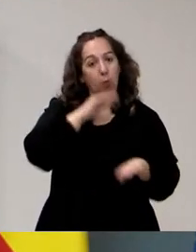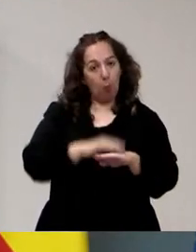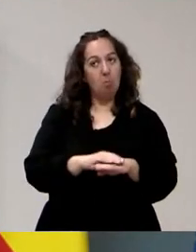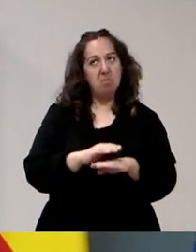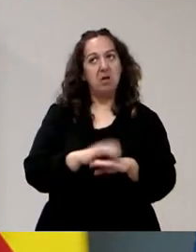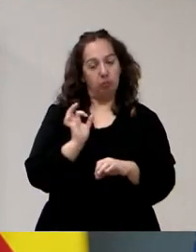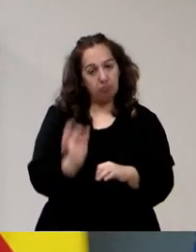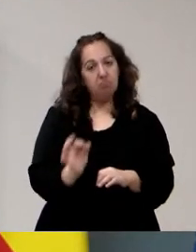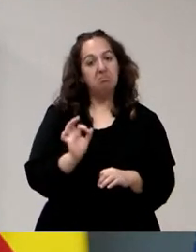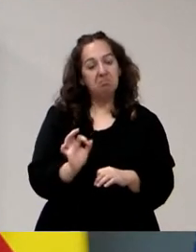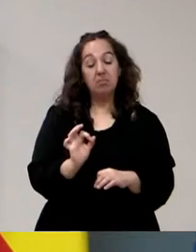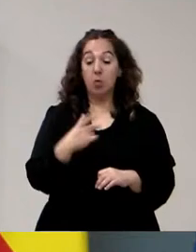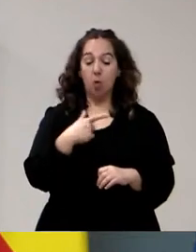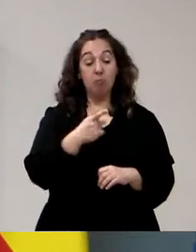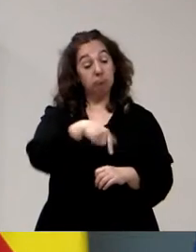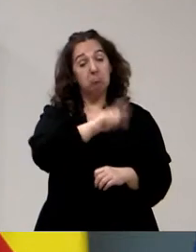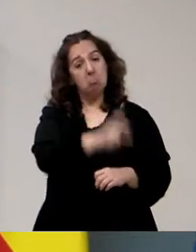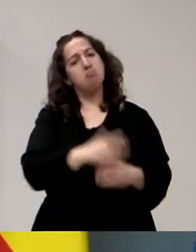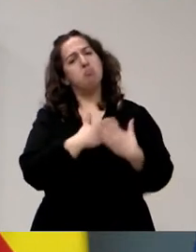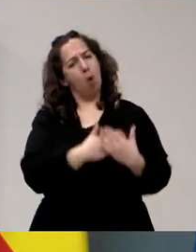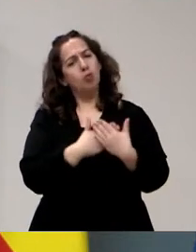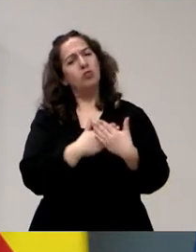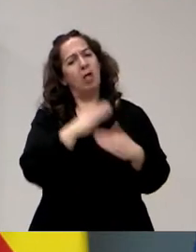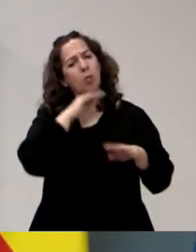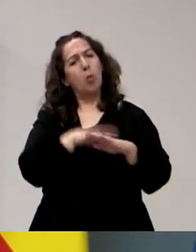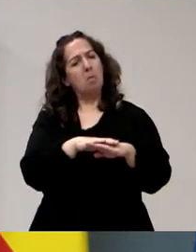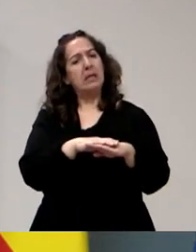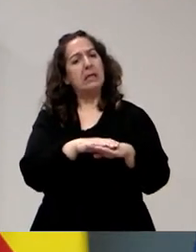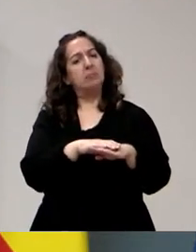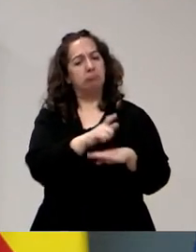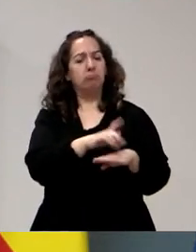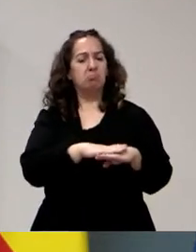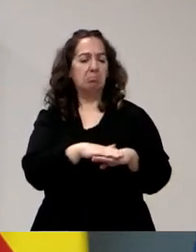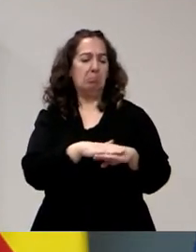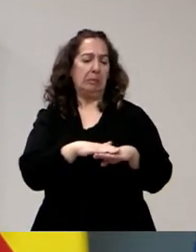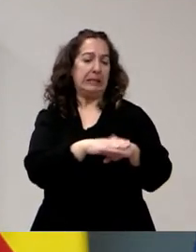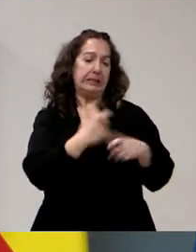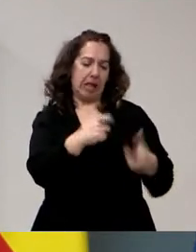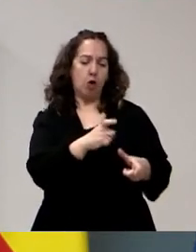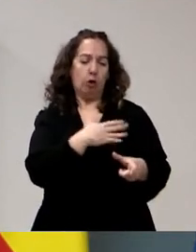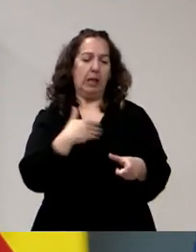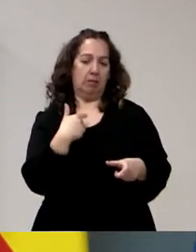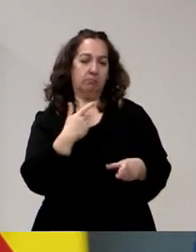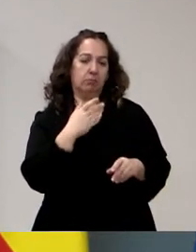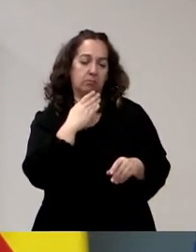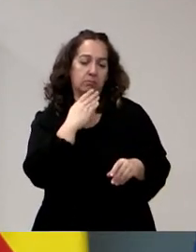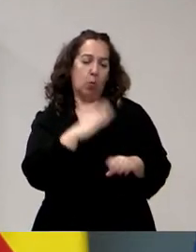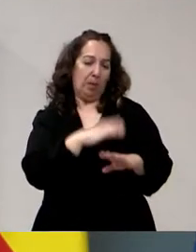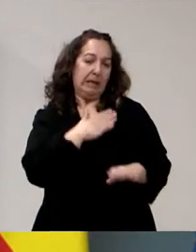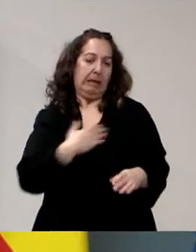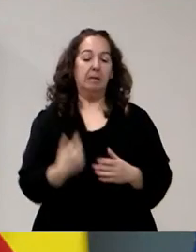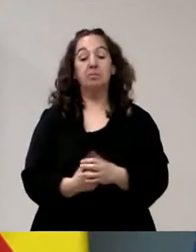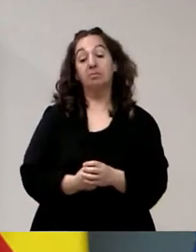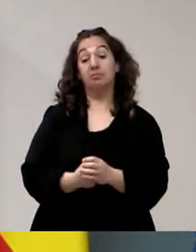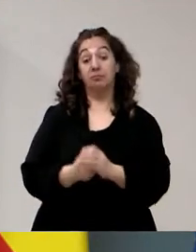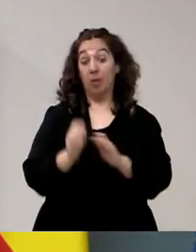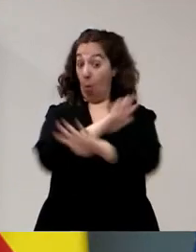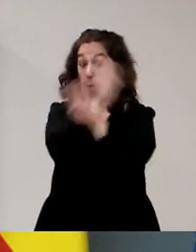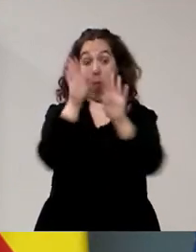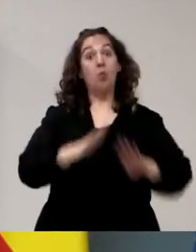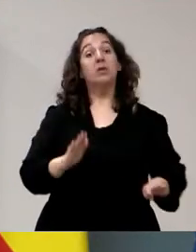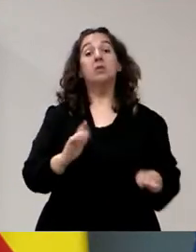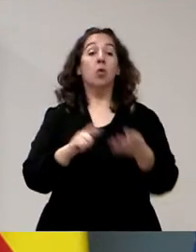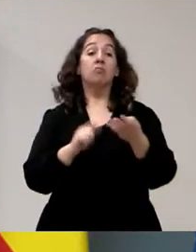eh la voluntad de cumplimiento por parte del ministerio Y por último pues hemos abordado